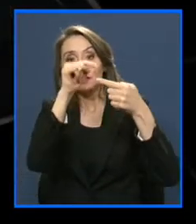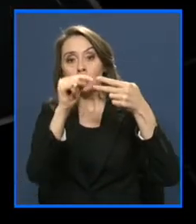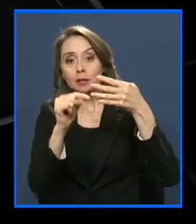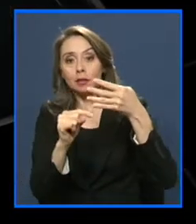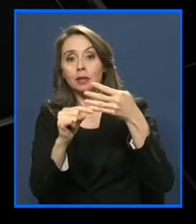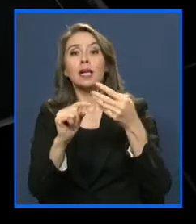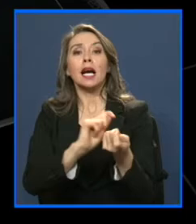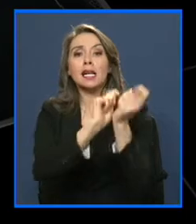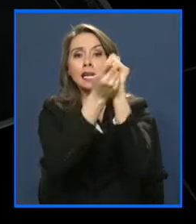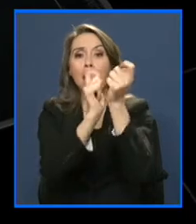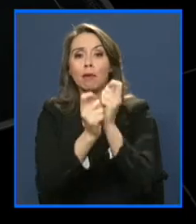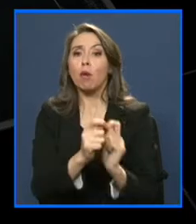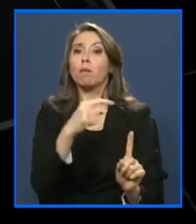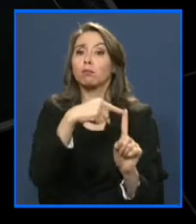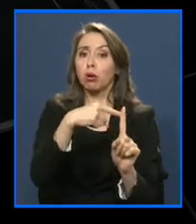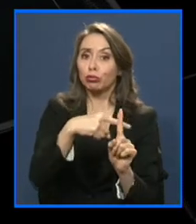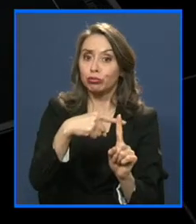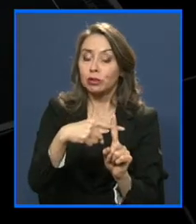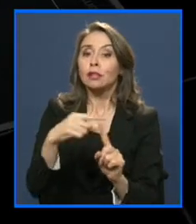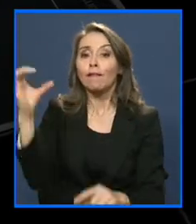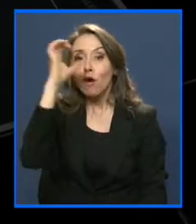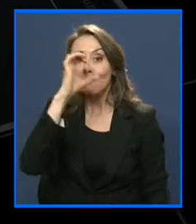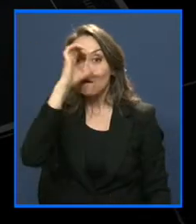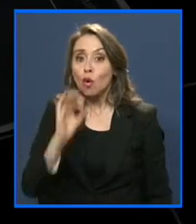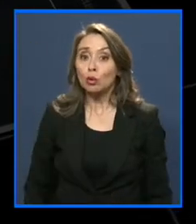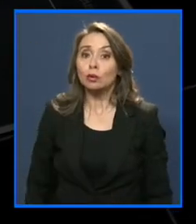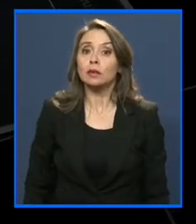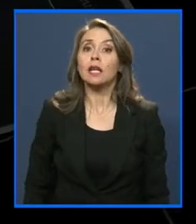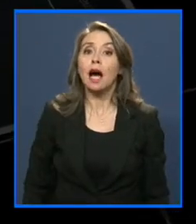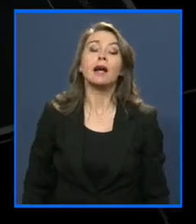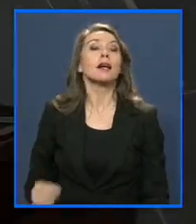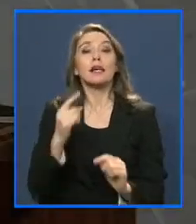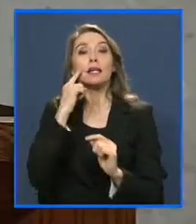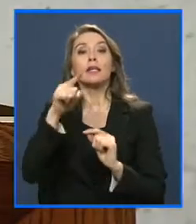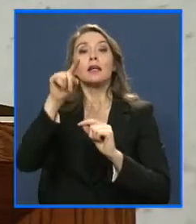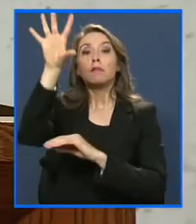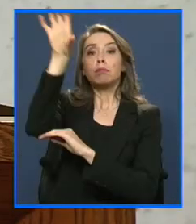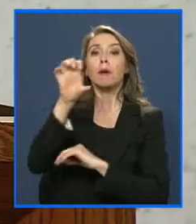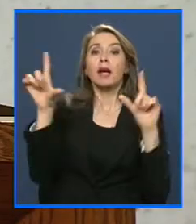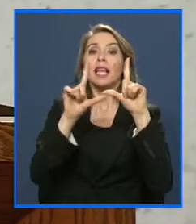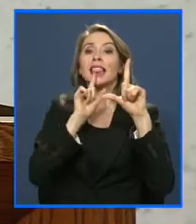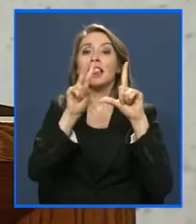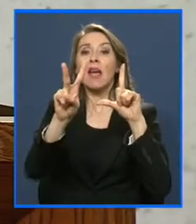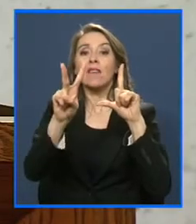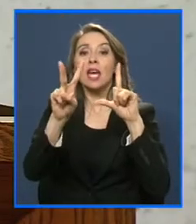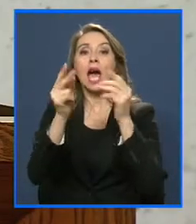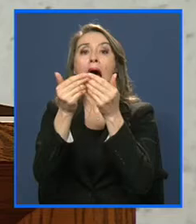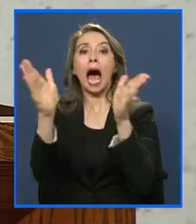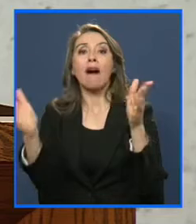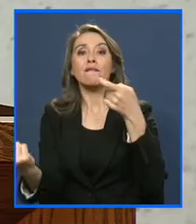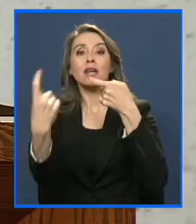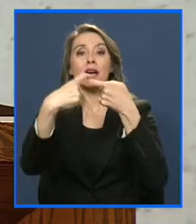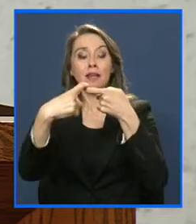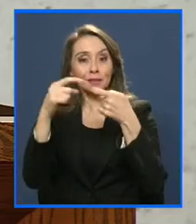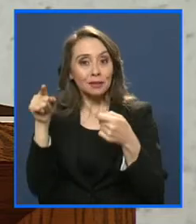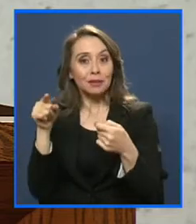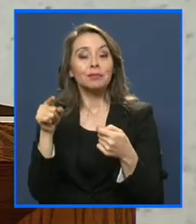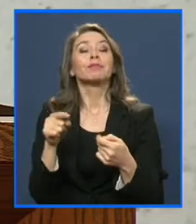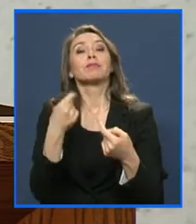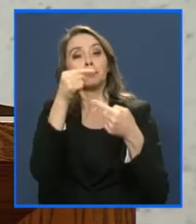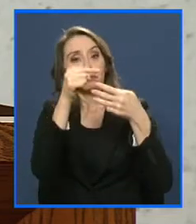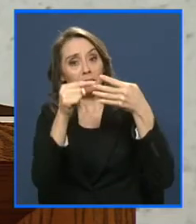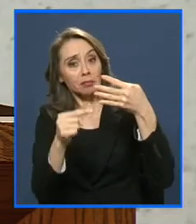positivos ajustes además de la búsqueda inclaudicable de la señal abierta de televisión entre otras mejoras también sabemos